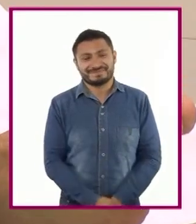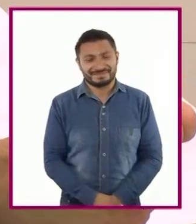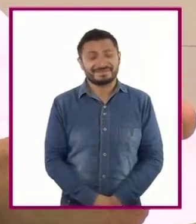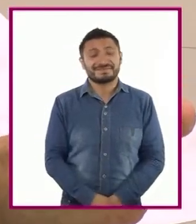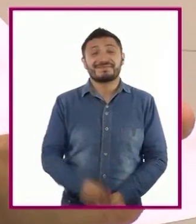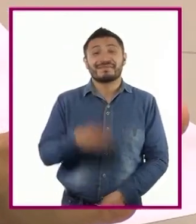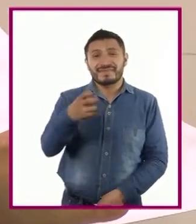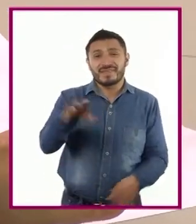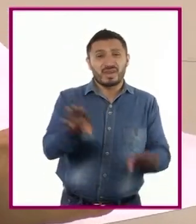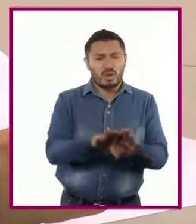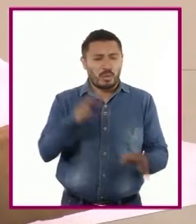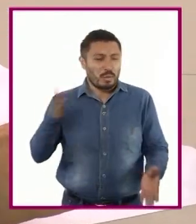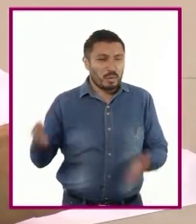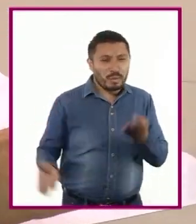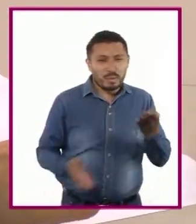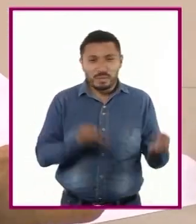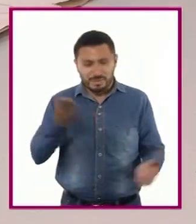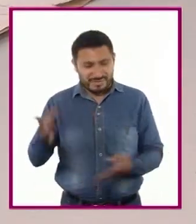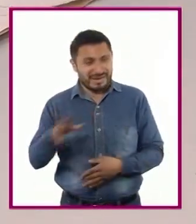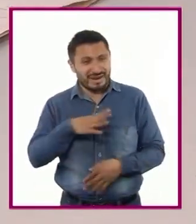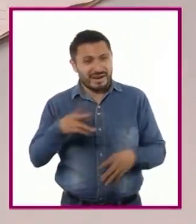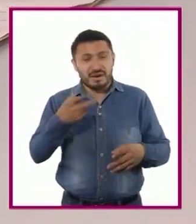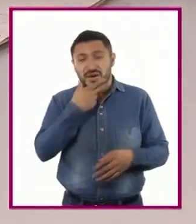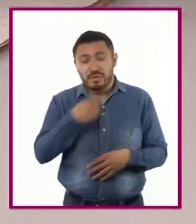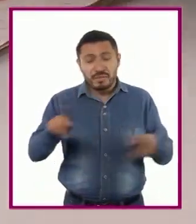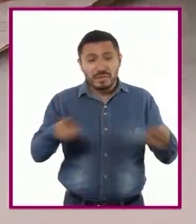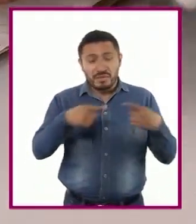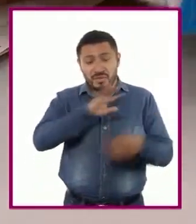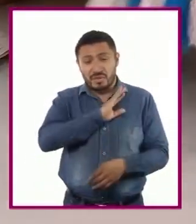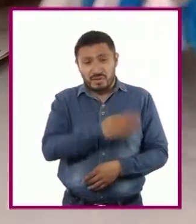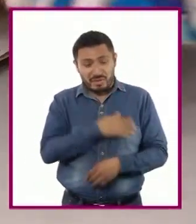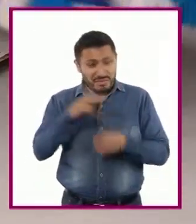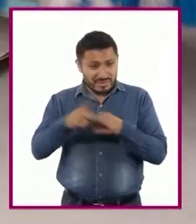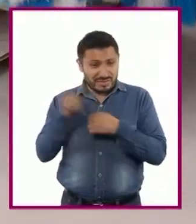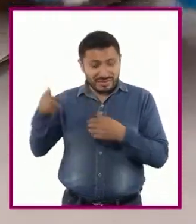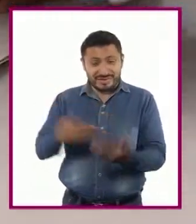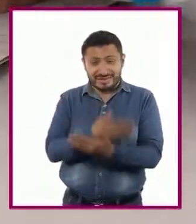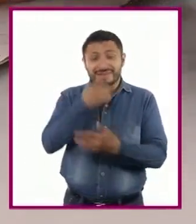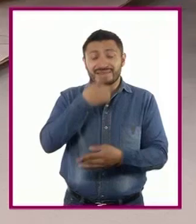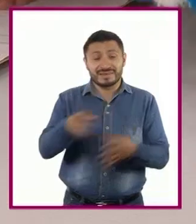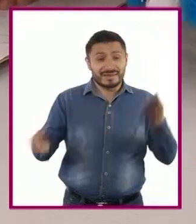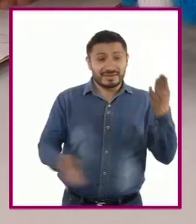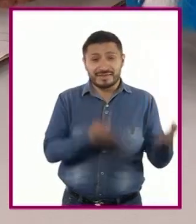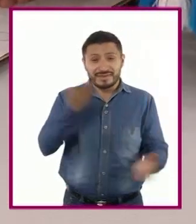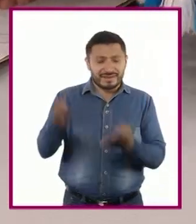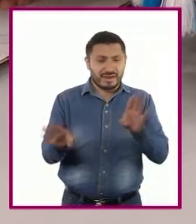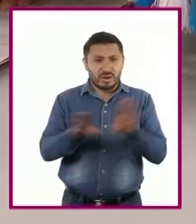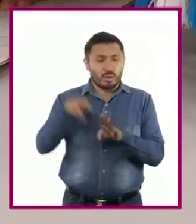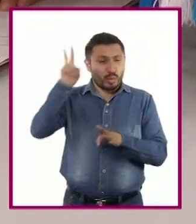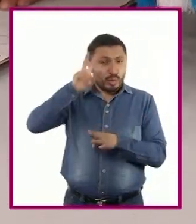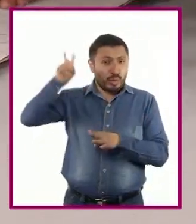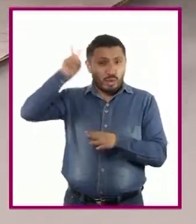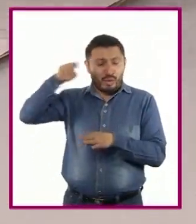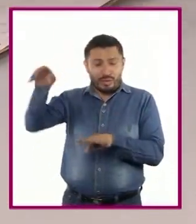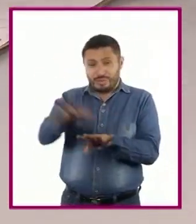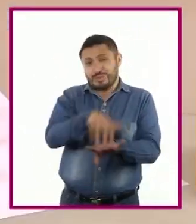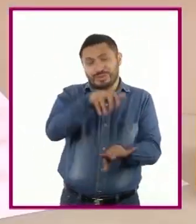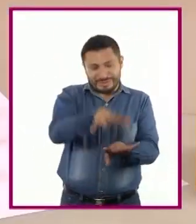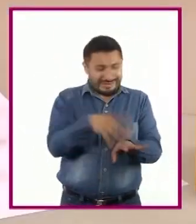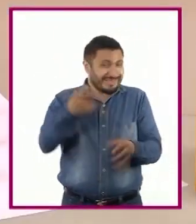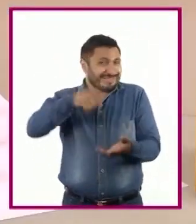¿Ves? Es como ir bailando. Hay un músico español que dice que bailar es soñar con los